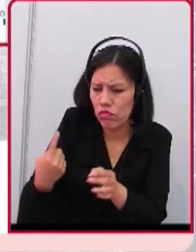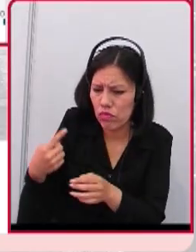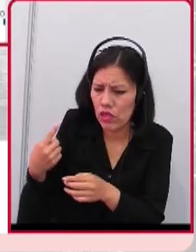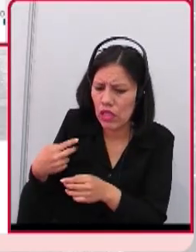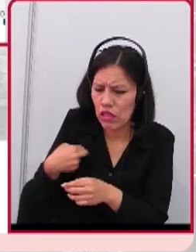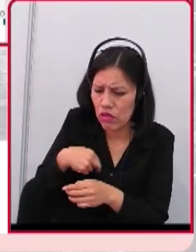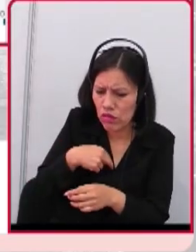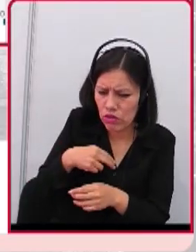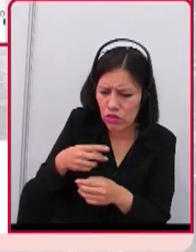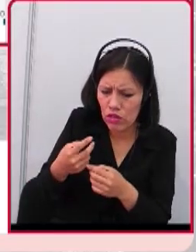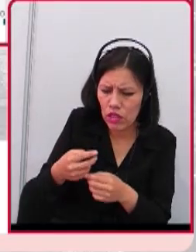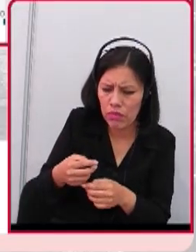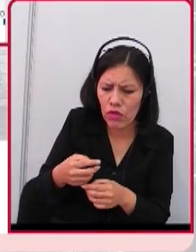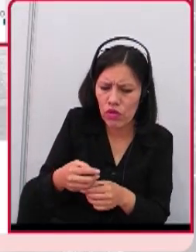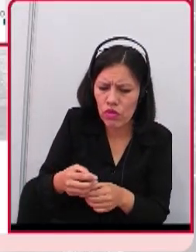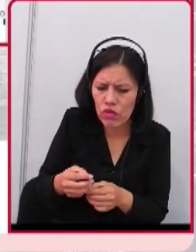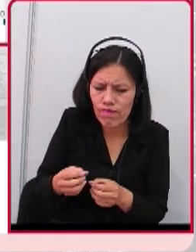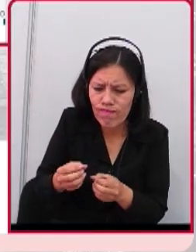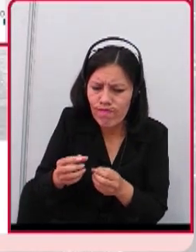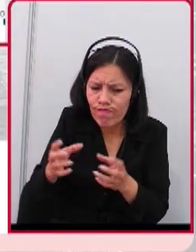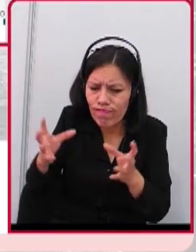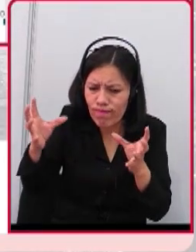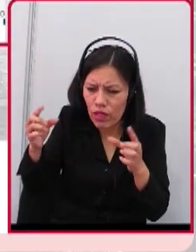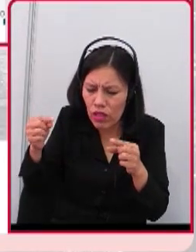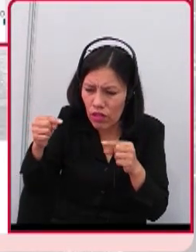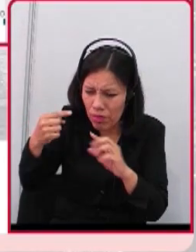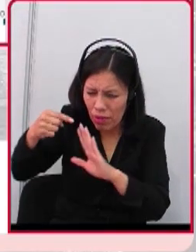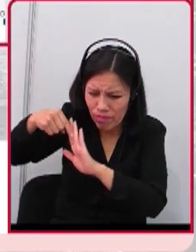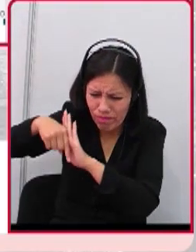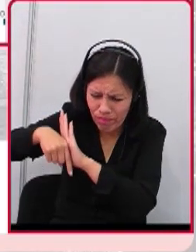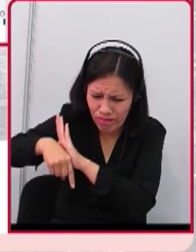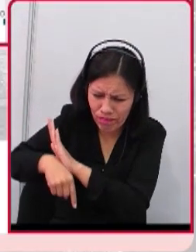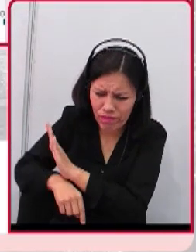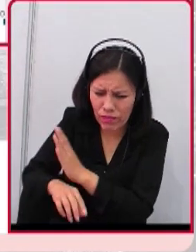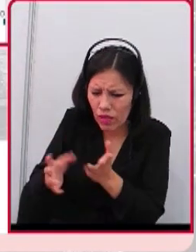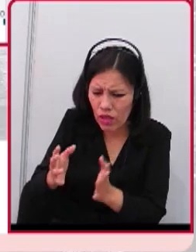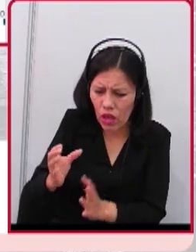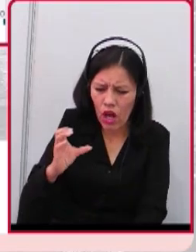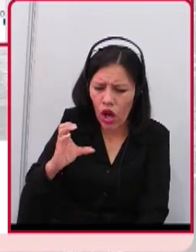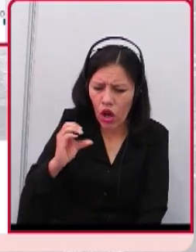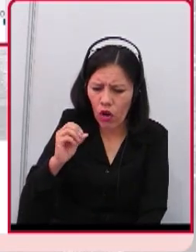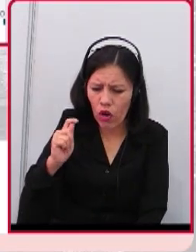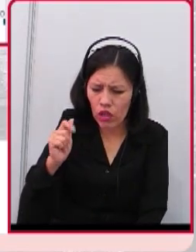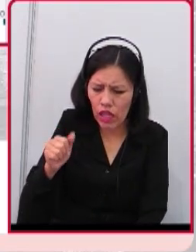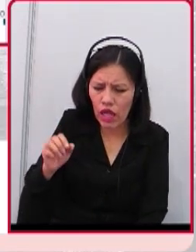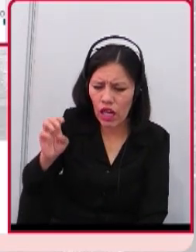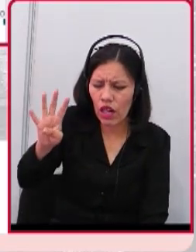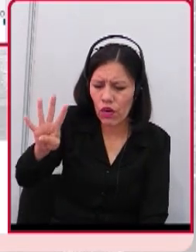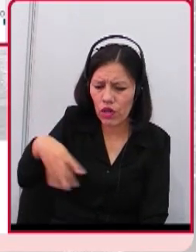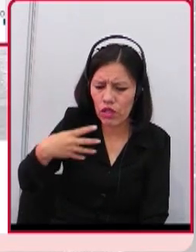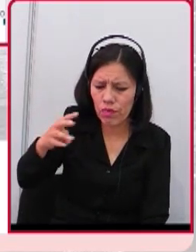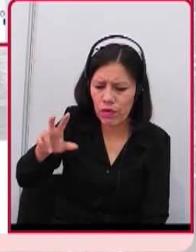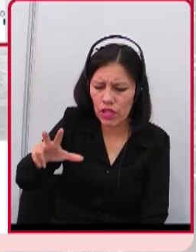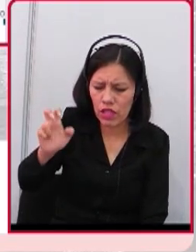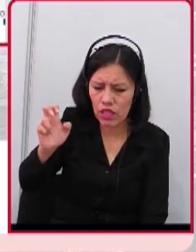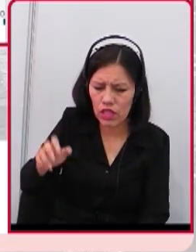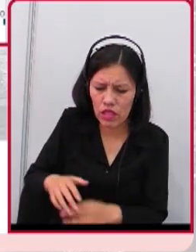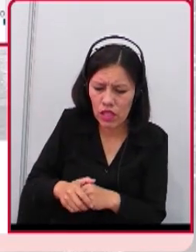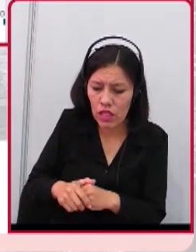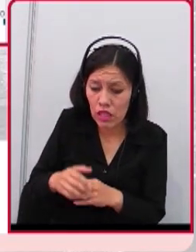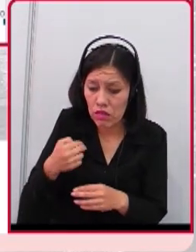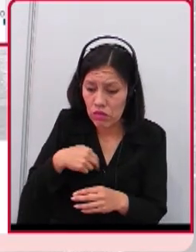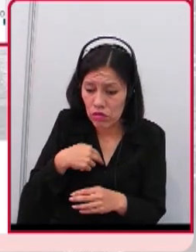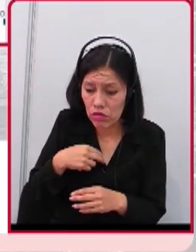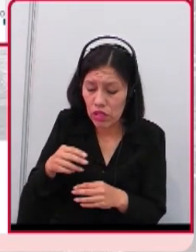3.800, ¿no? Son casi 700 metros debajo de la superficie, donde que podemos evidenciar que aún todavía